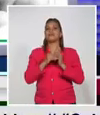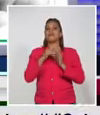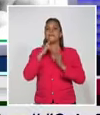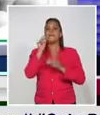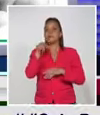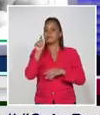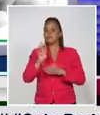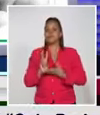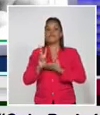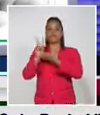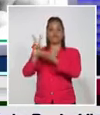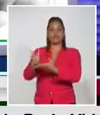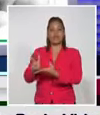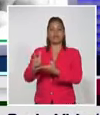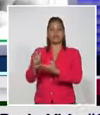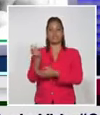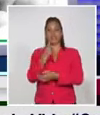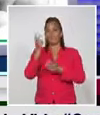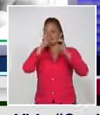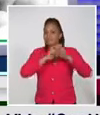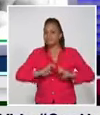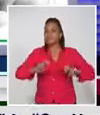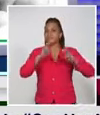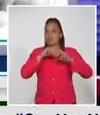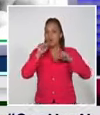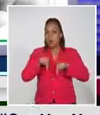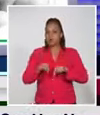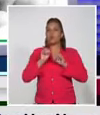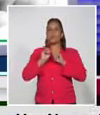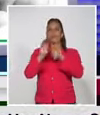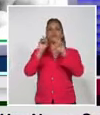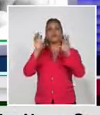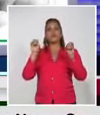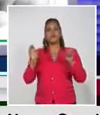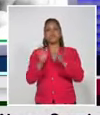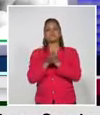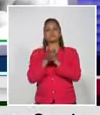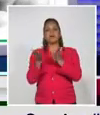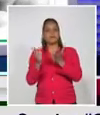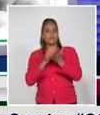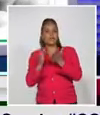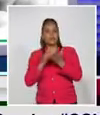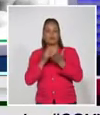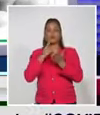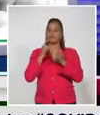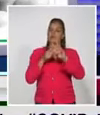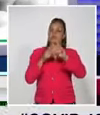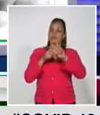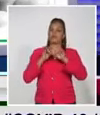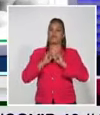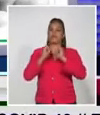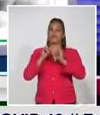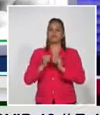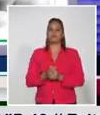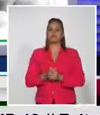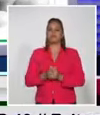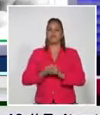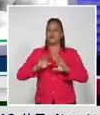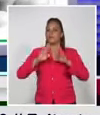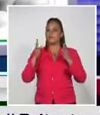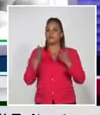esas dos investigaciones, así publican hoy todos nuestros medios nacionales de prensa. Los candidatos vacunales